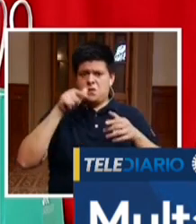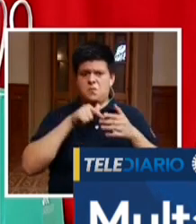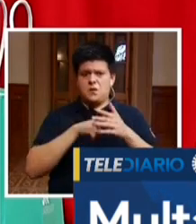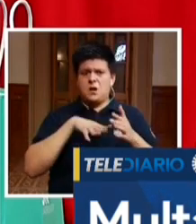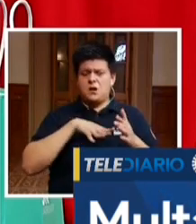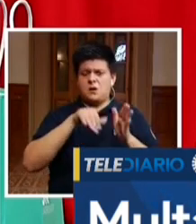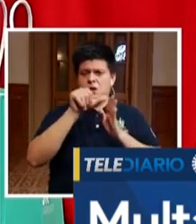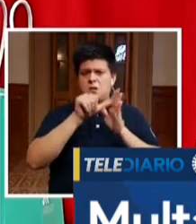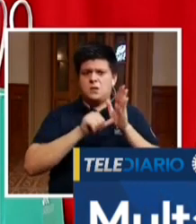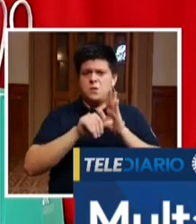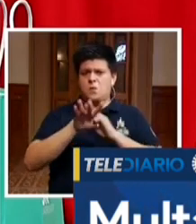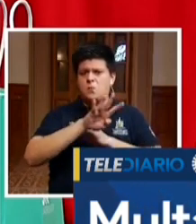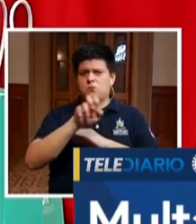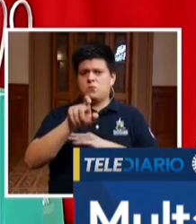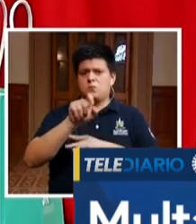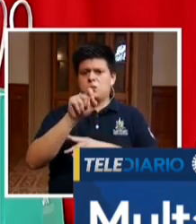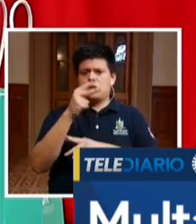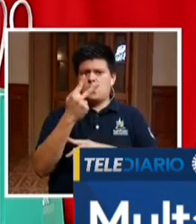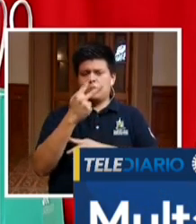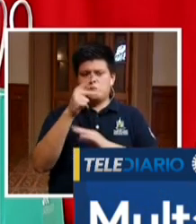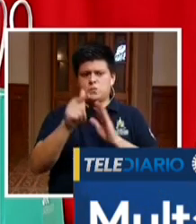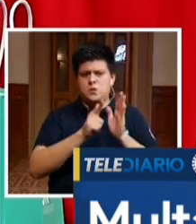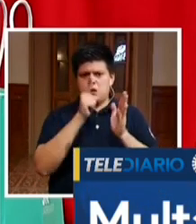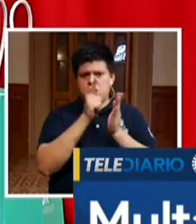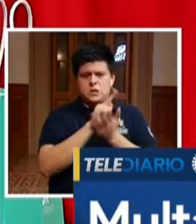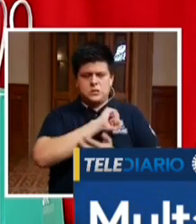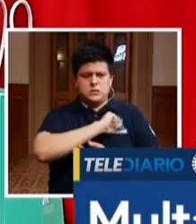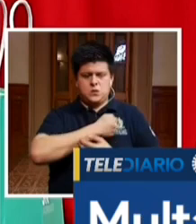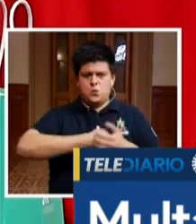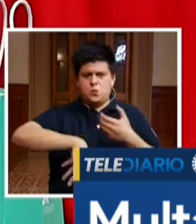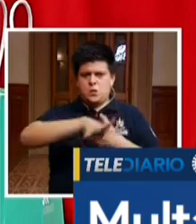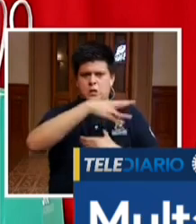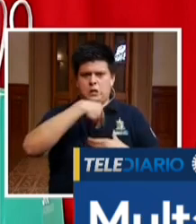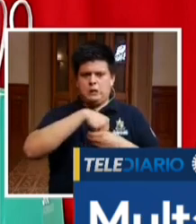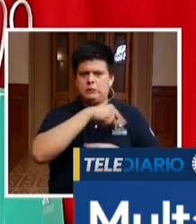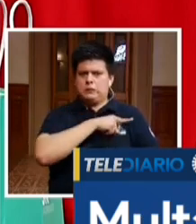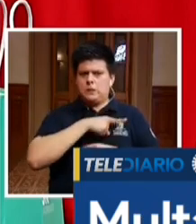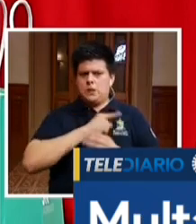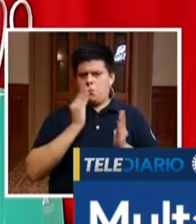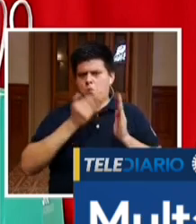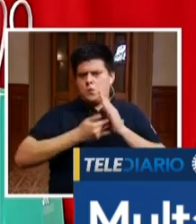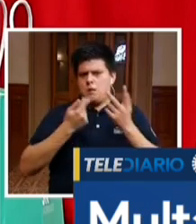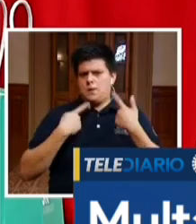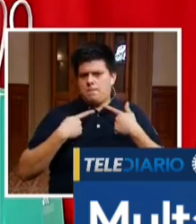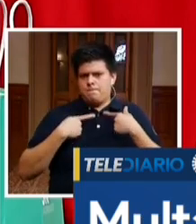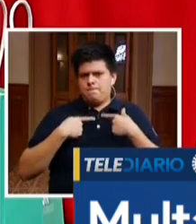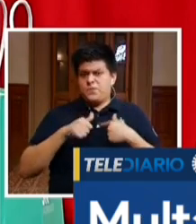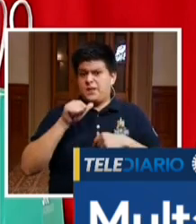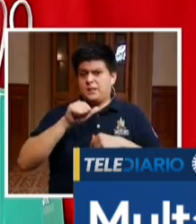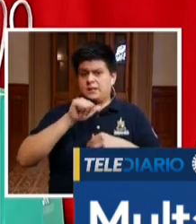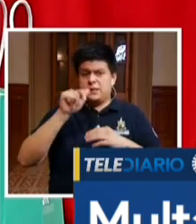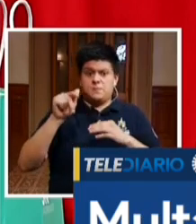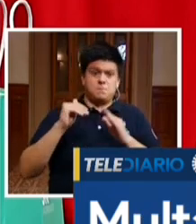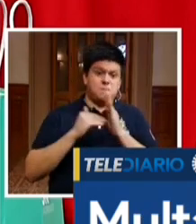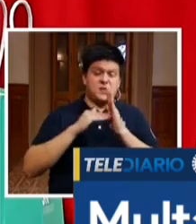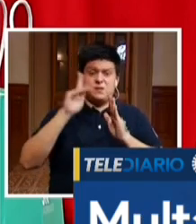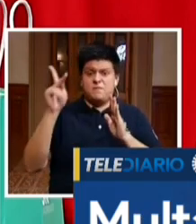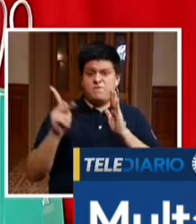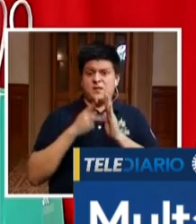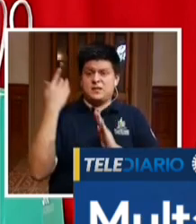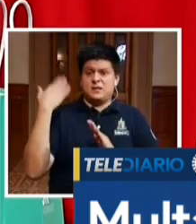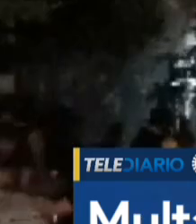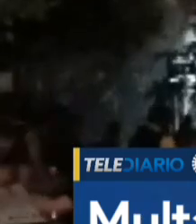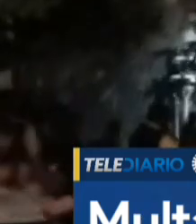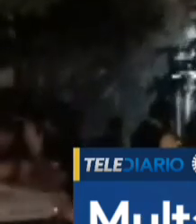artículo 422 de la Ley General de Salud, y arresto por 36